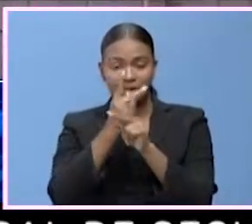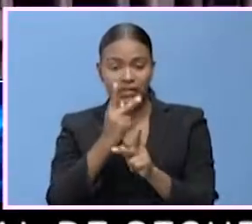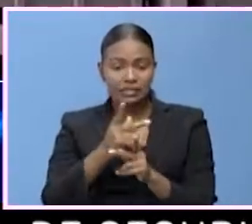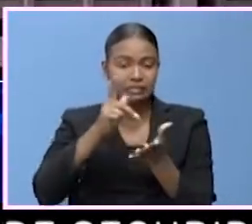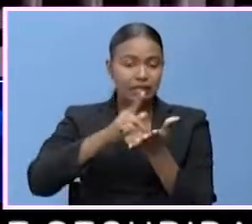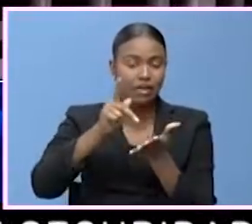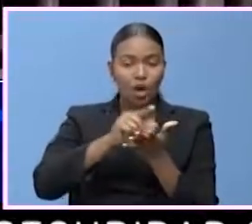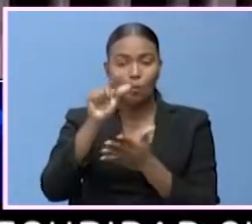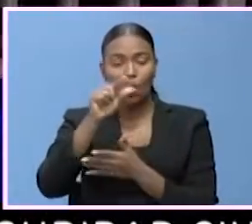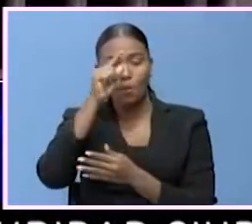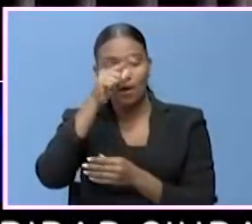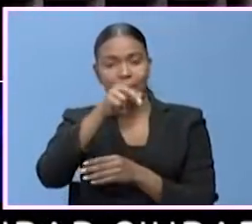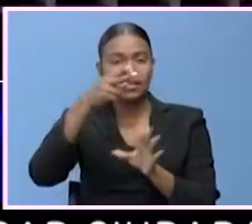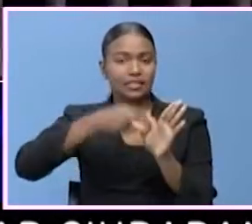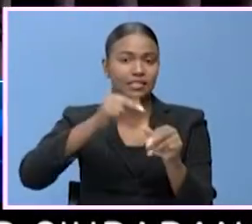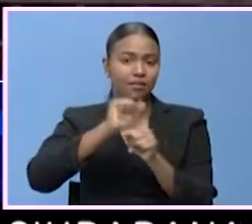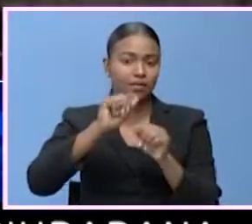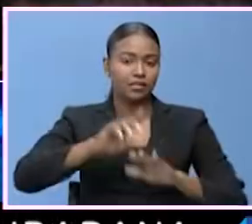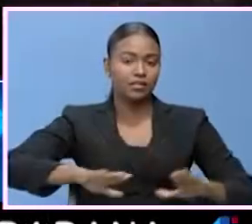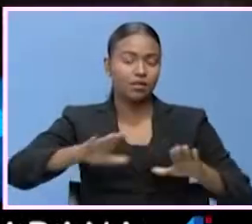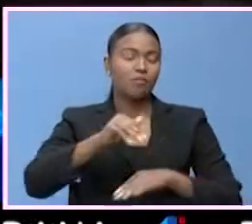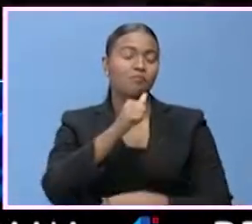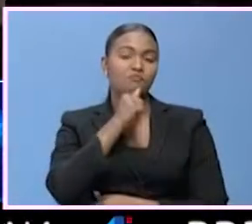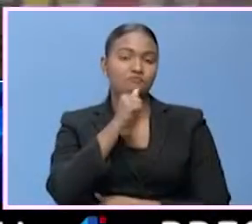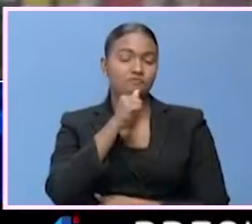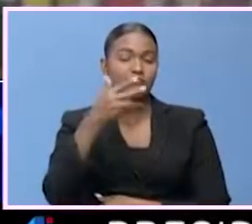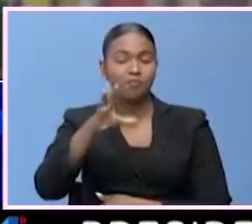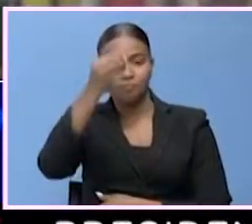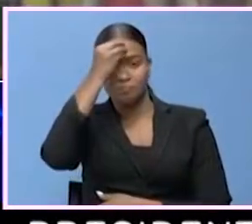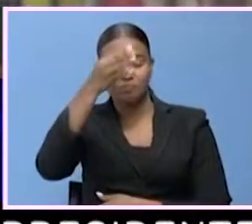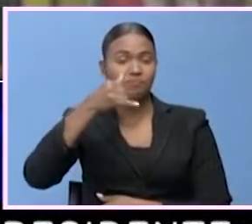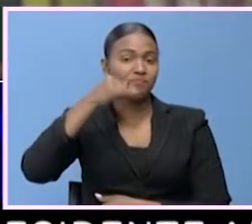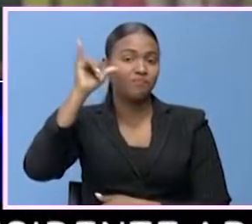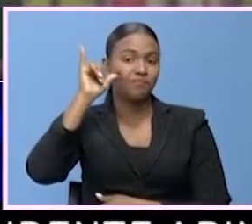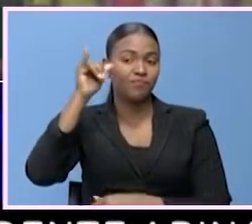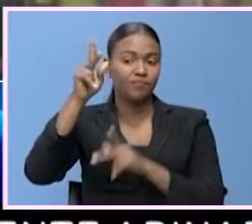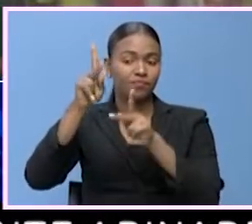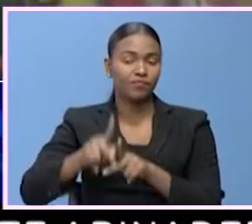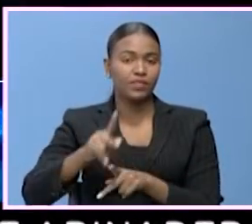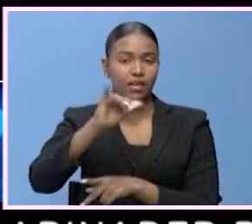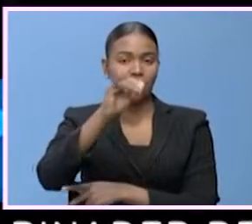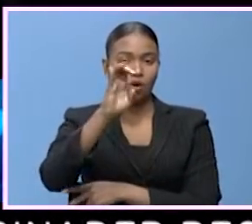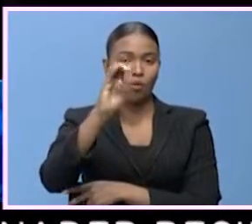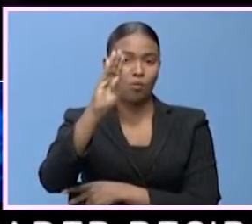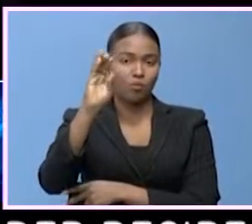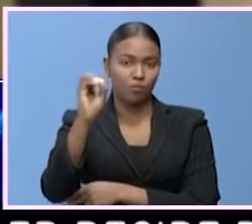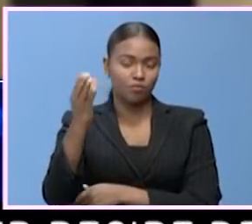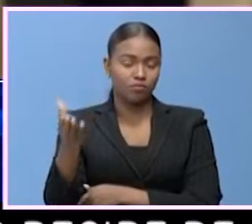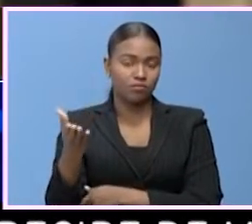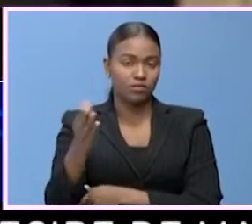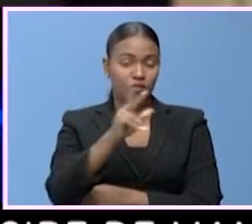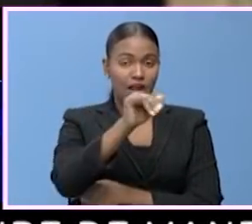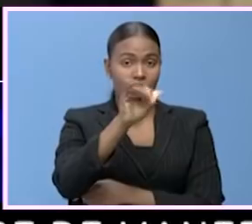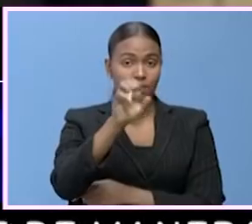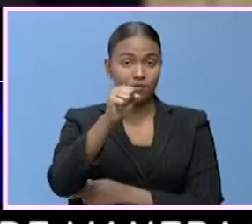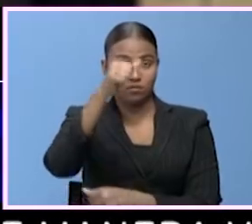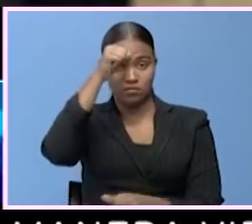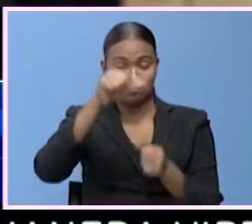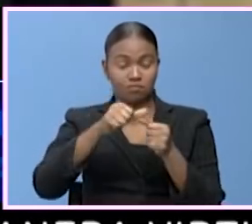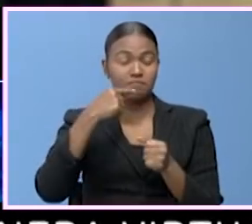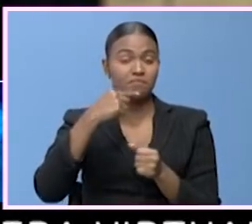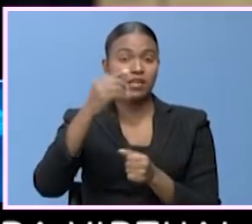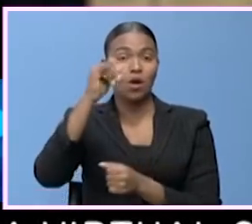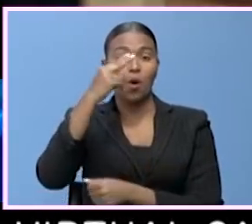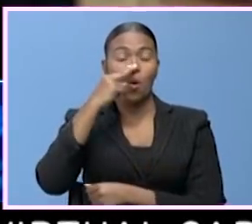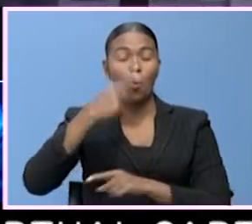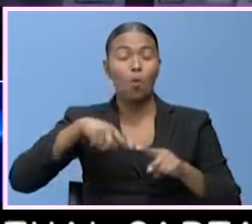mínimo de los trabajadores del sector privado. Así lo aclaró ayer el sindicalista Jacobo Ramos. Ramos reconoció que es en